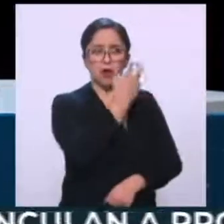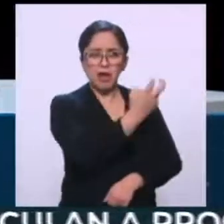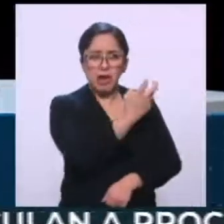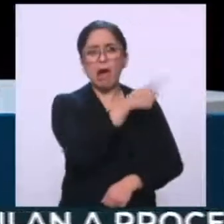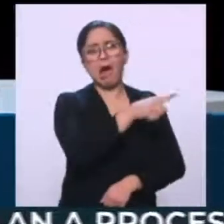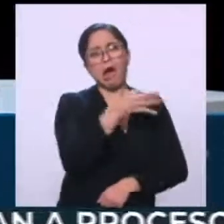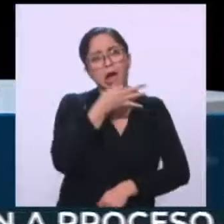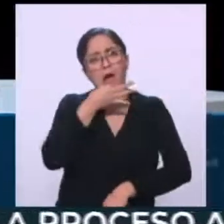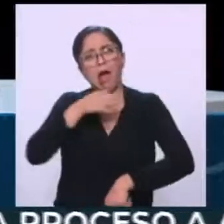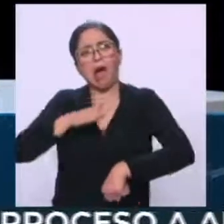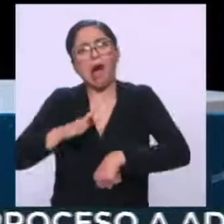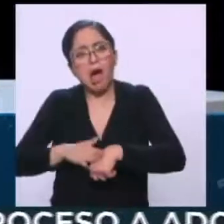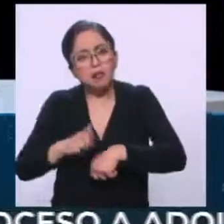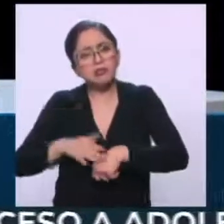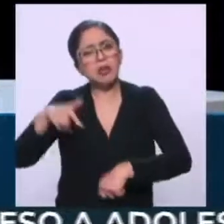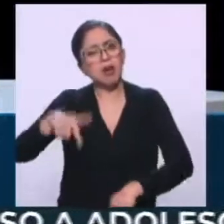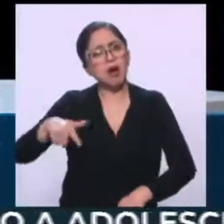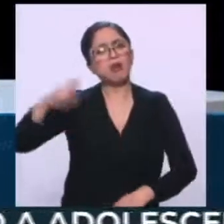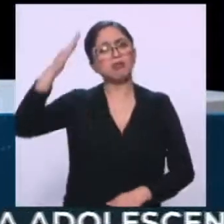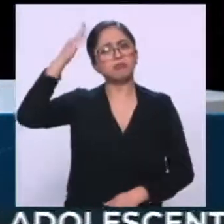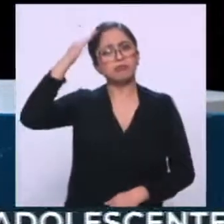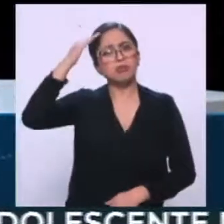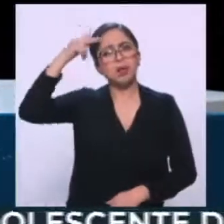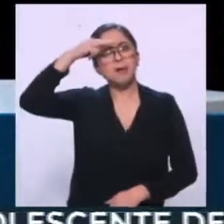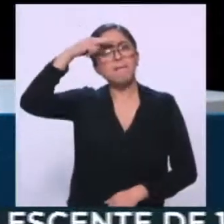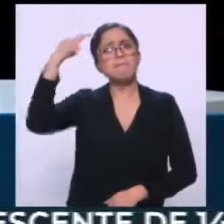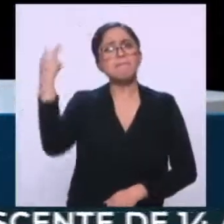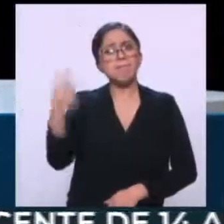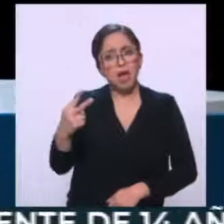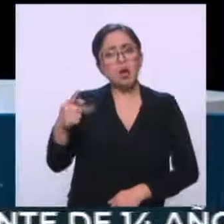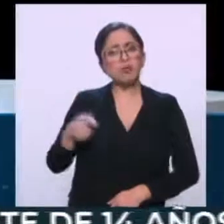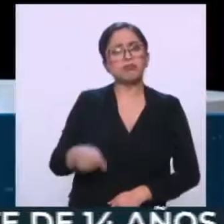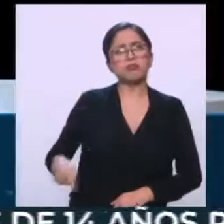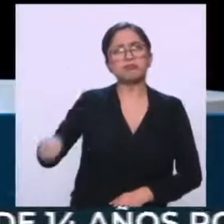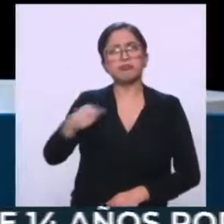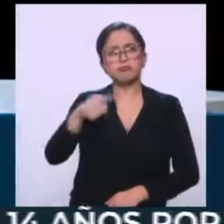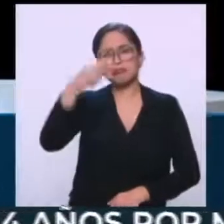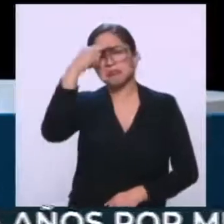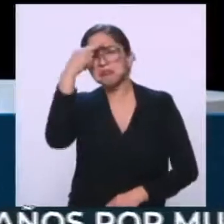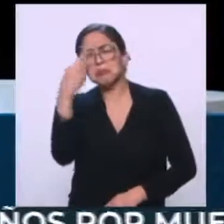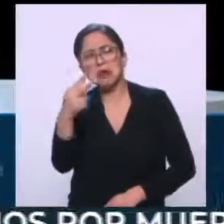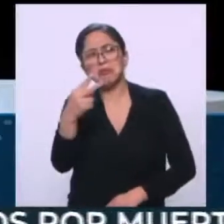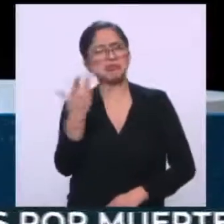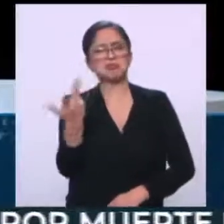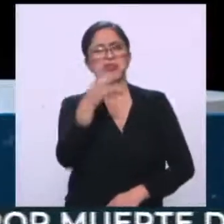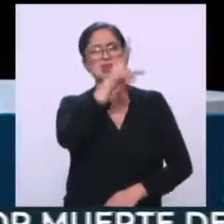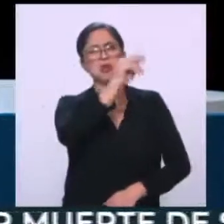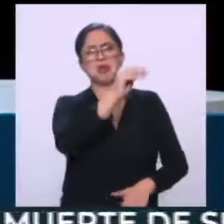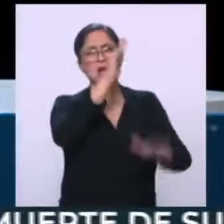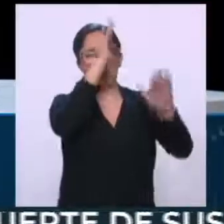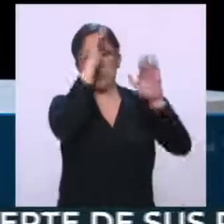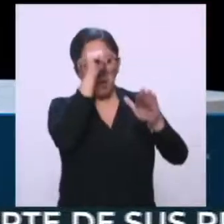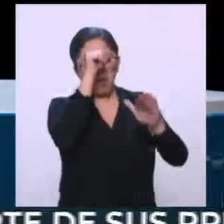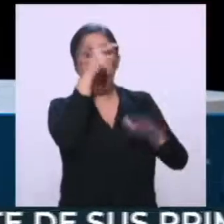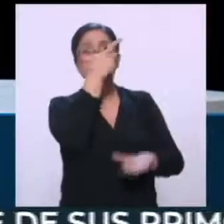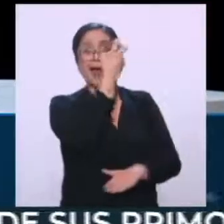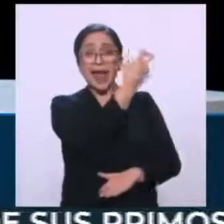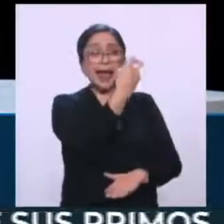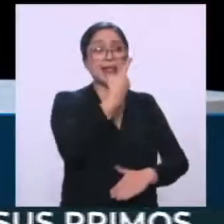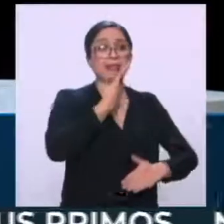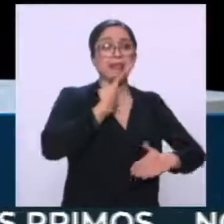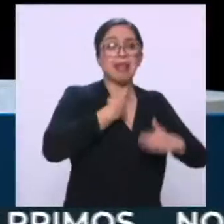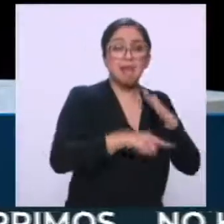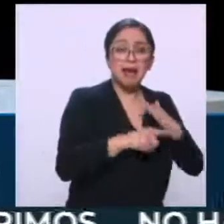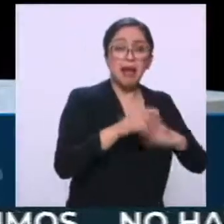las autoridades mexicanas y pues las autoridades mexicanas también rechazaron la acusación, frenaron esa